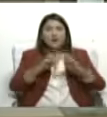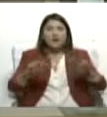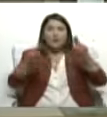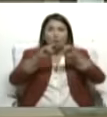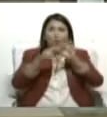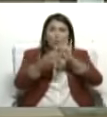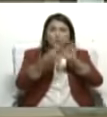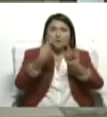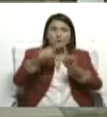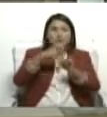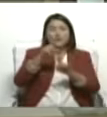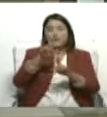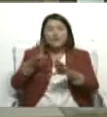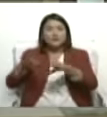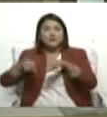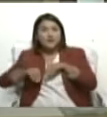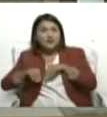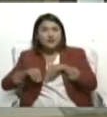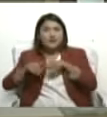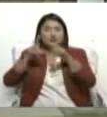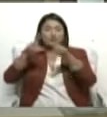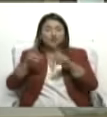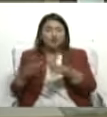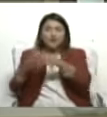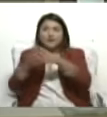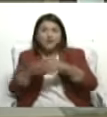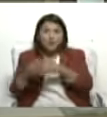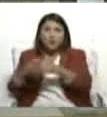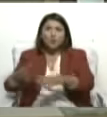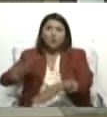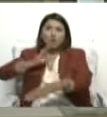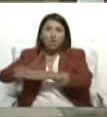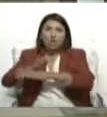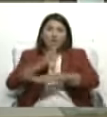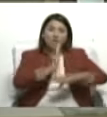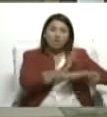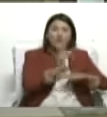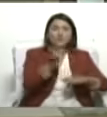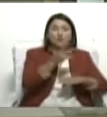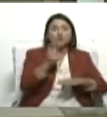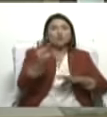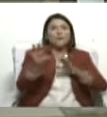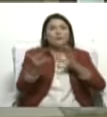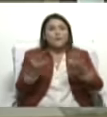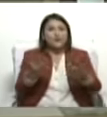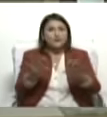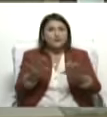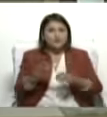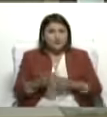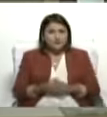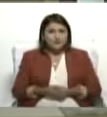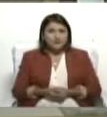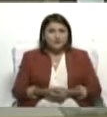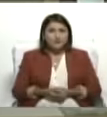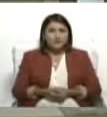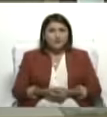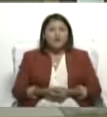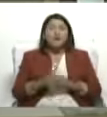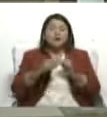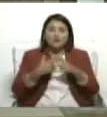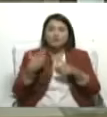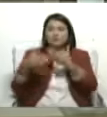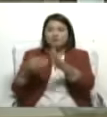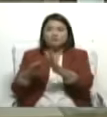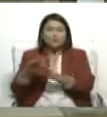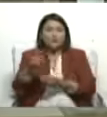rechazo además a las medidas coercitivas y unilaterales que han sido aplicadas de manera injusta contra Venezuela, también contra Rusia. Avanzan en temas como